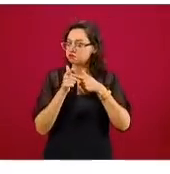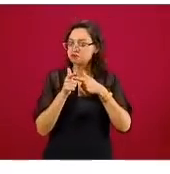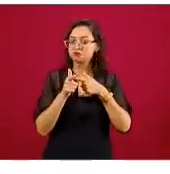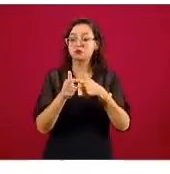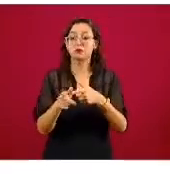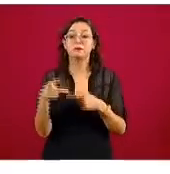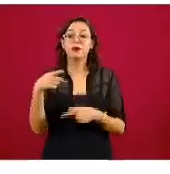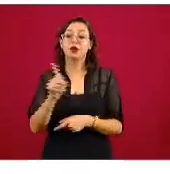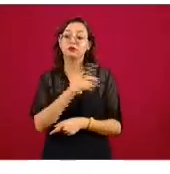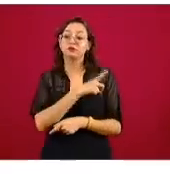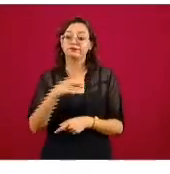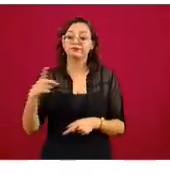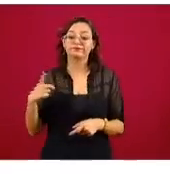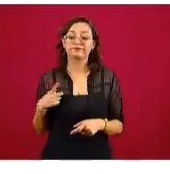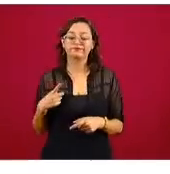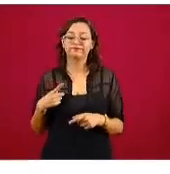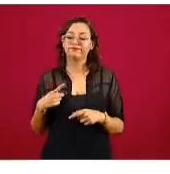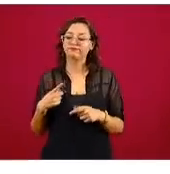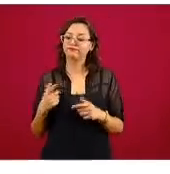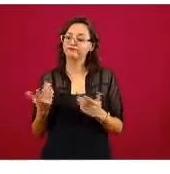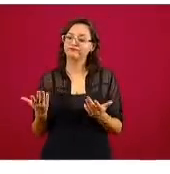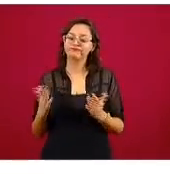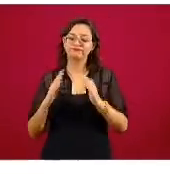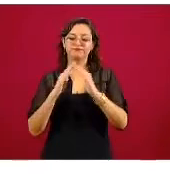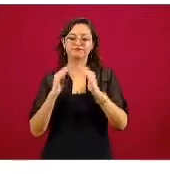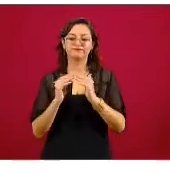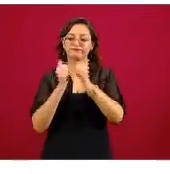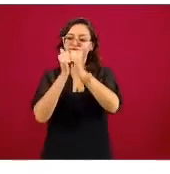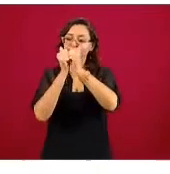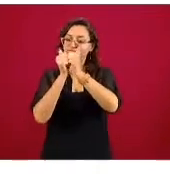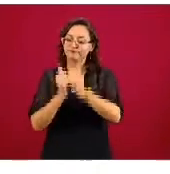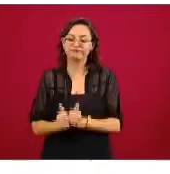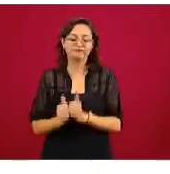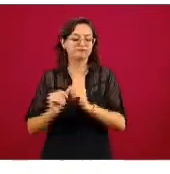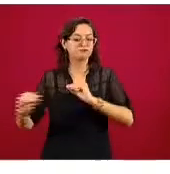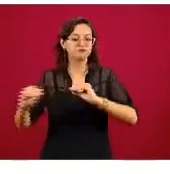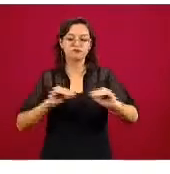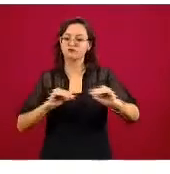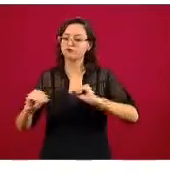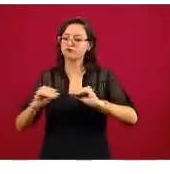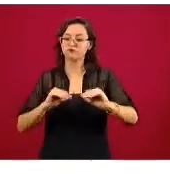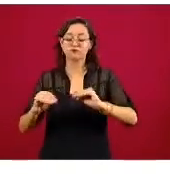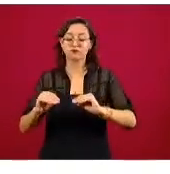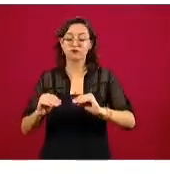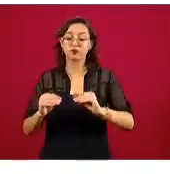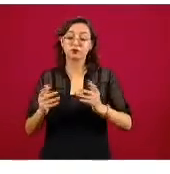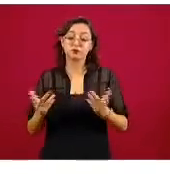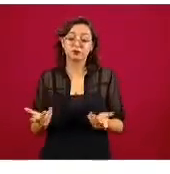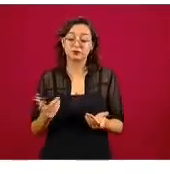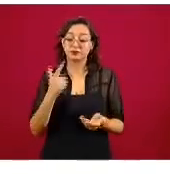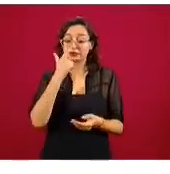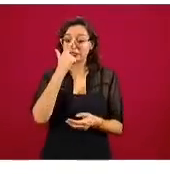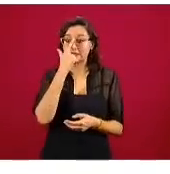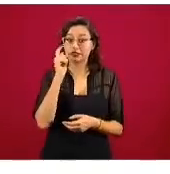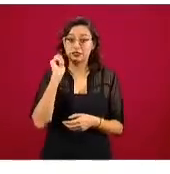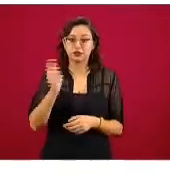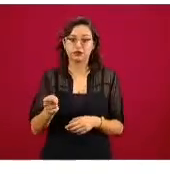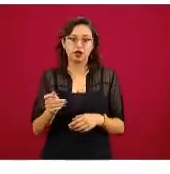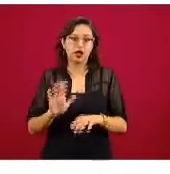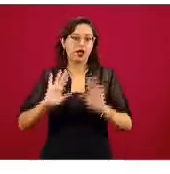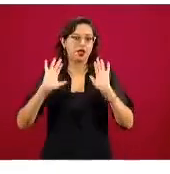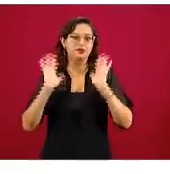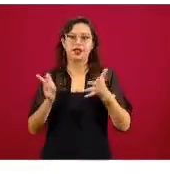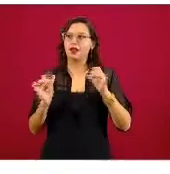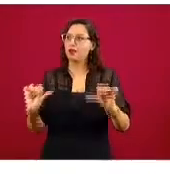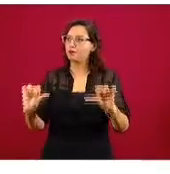continúan las medidas de mitigación comunitaria. Y esto quiero dejarlo muy claro, esto no es una garantía de que ya estamos fuera